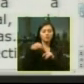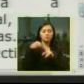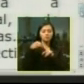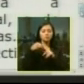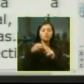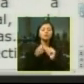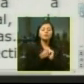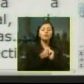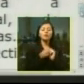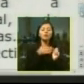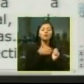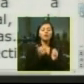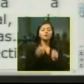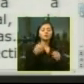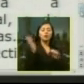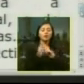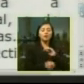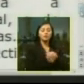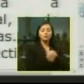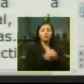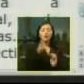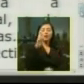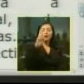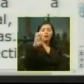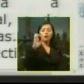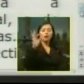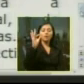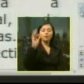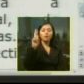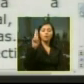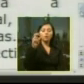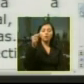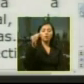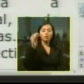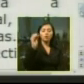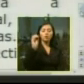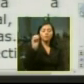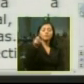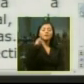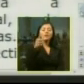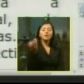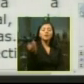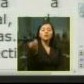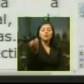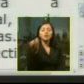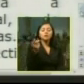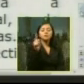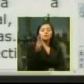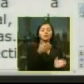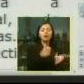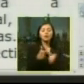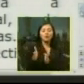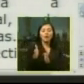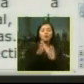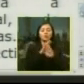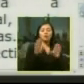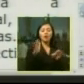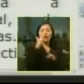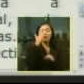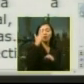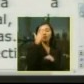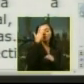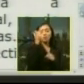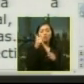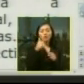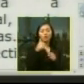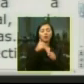lo que es el refugio. El refugio, y el refugio ya ha sido tratado en lo que concierne a los